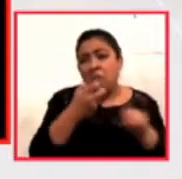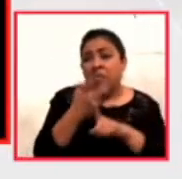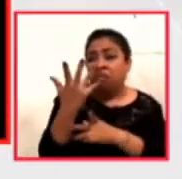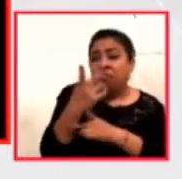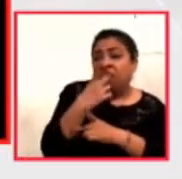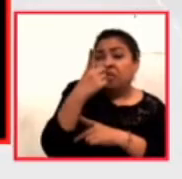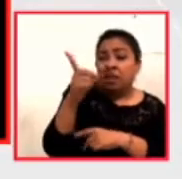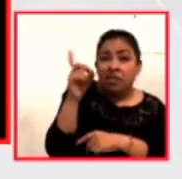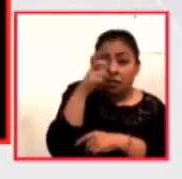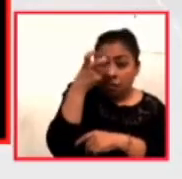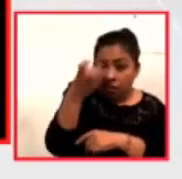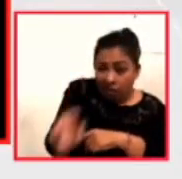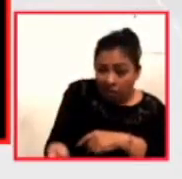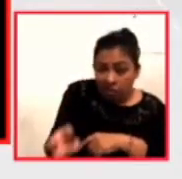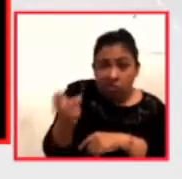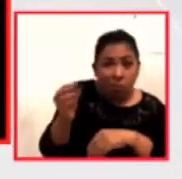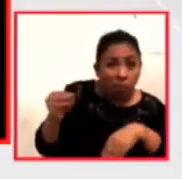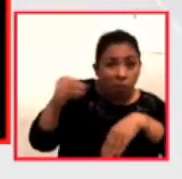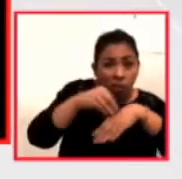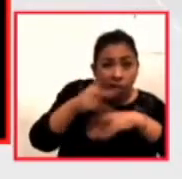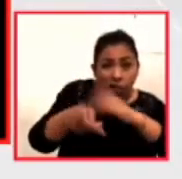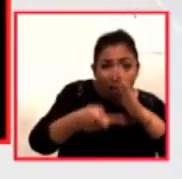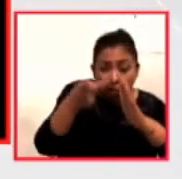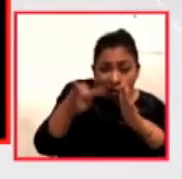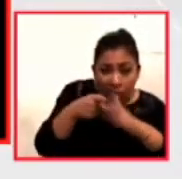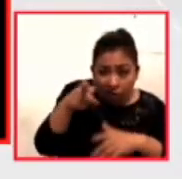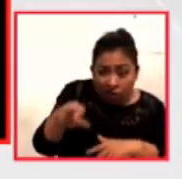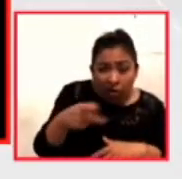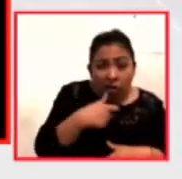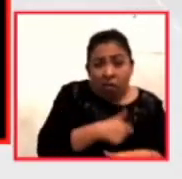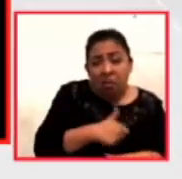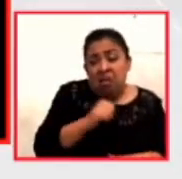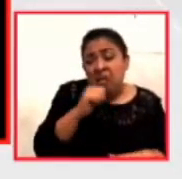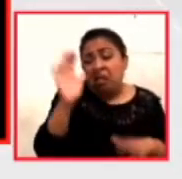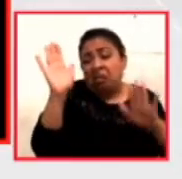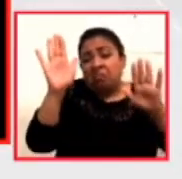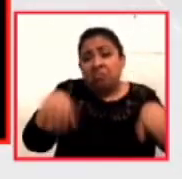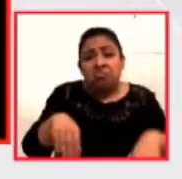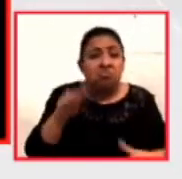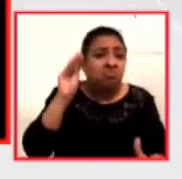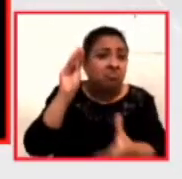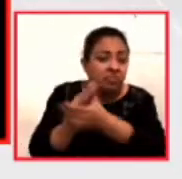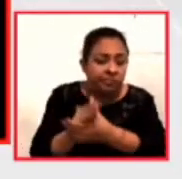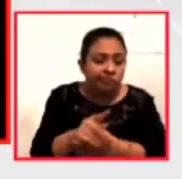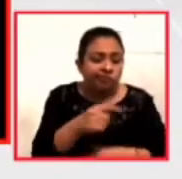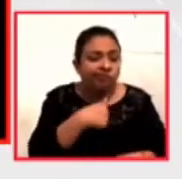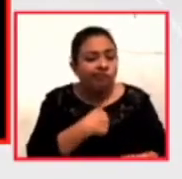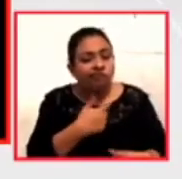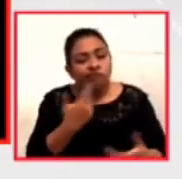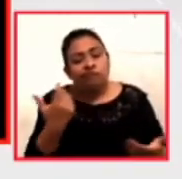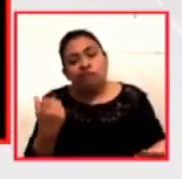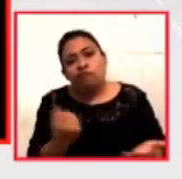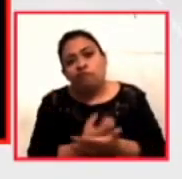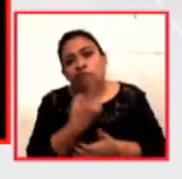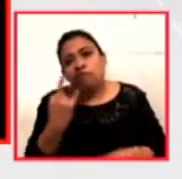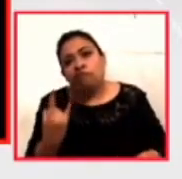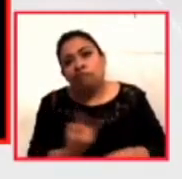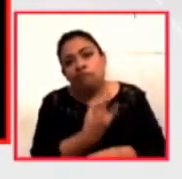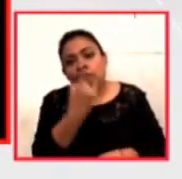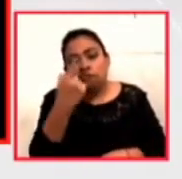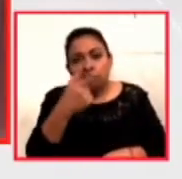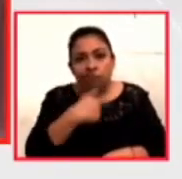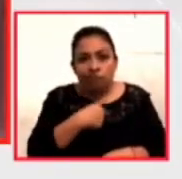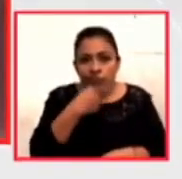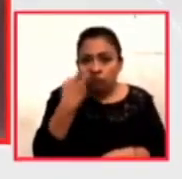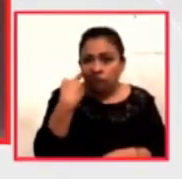convertiría en un ballet de repertorio y nadie lo iba a lamentar. Producto de la decepción que supuso el poco interés que su composición